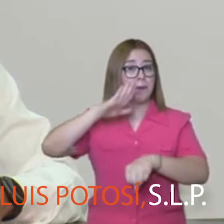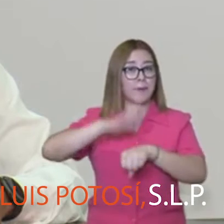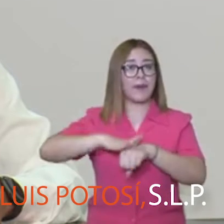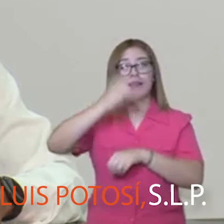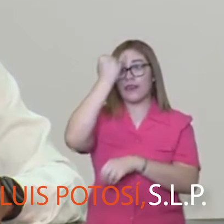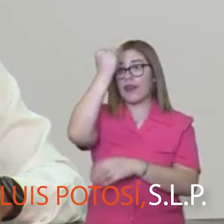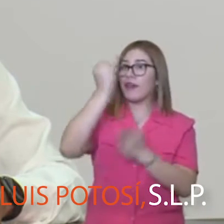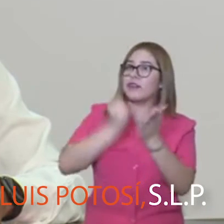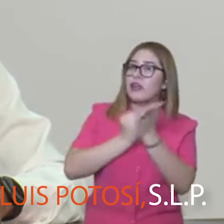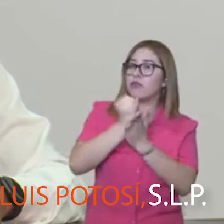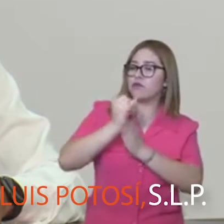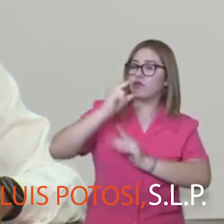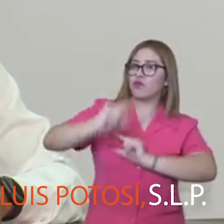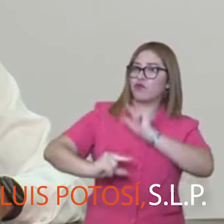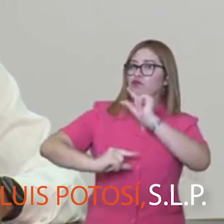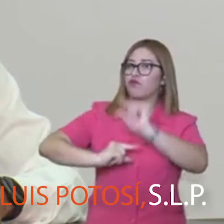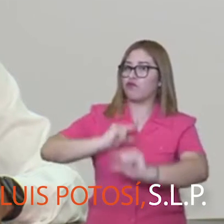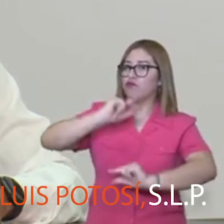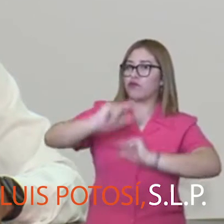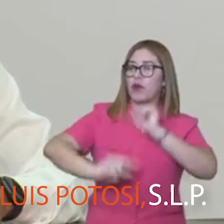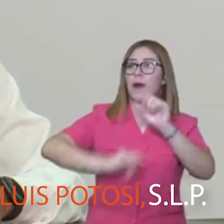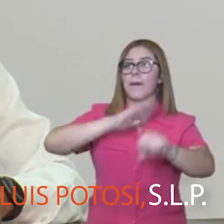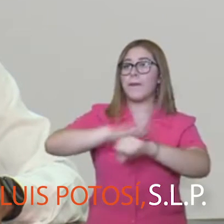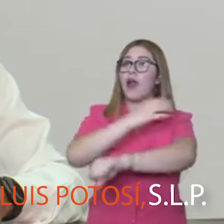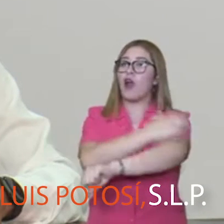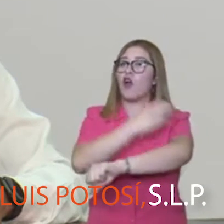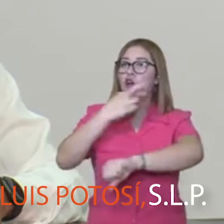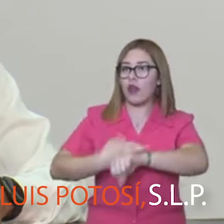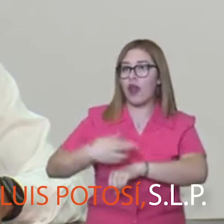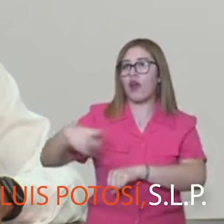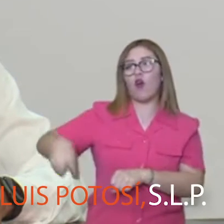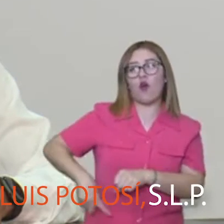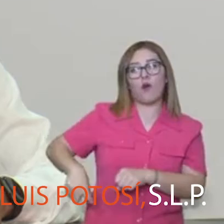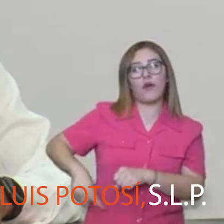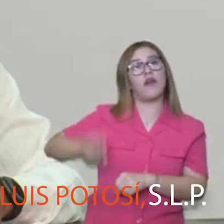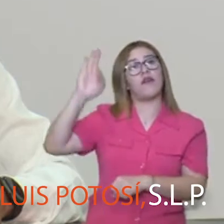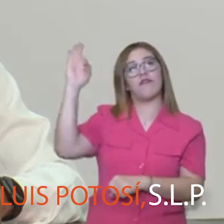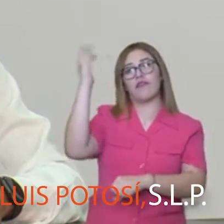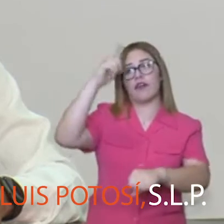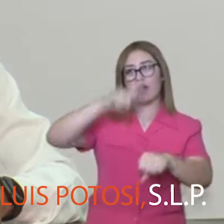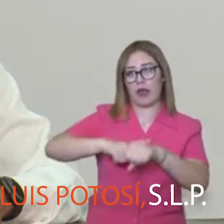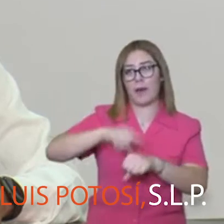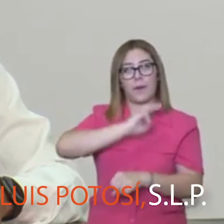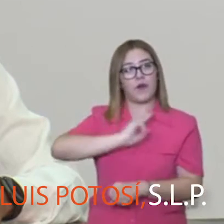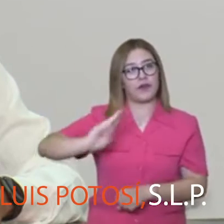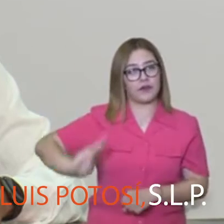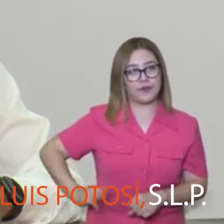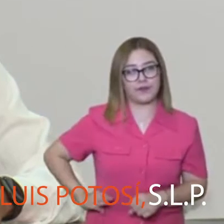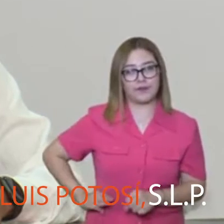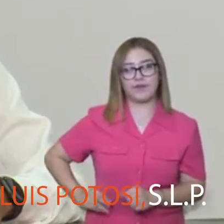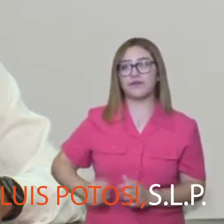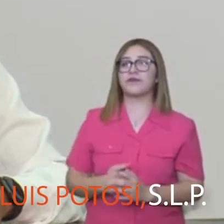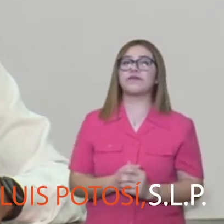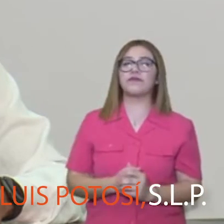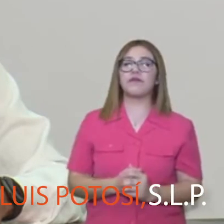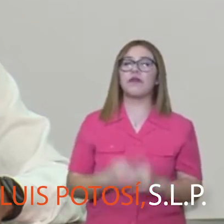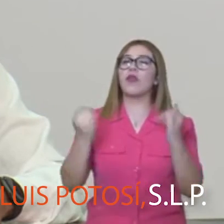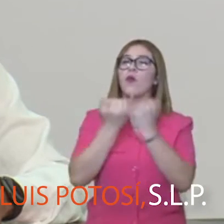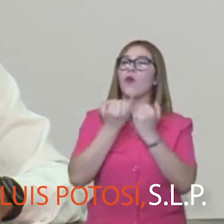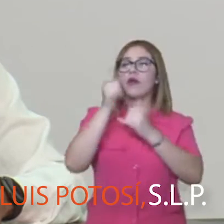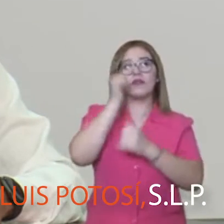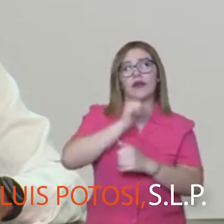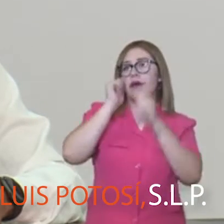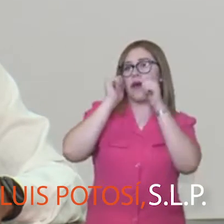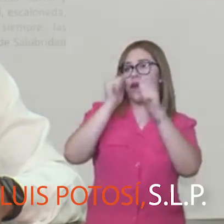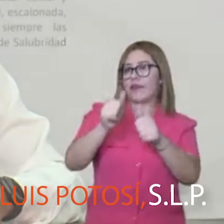gradual, escalonada, coordinada con los gobiernos federal y municipales y atendiendo